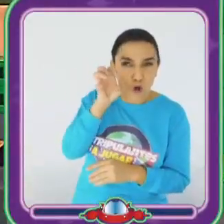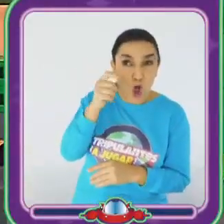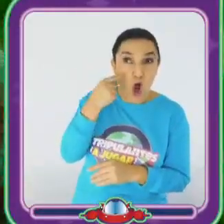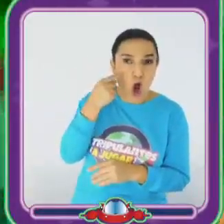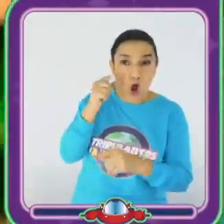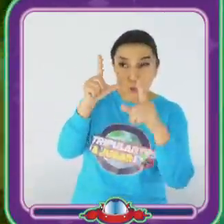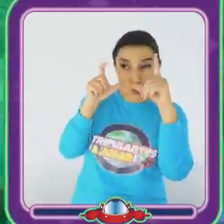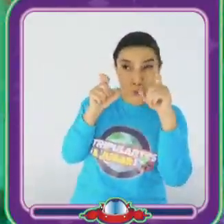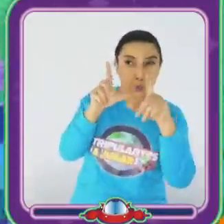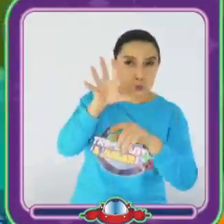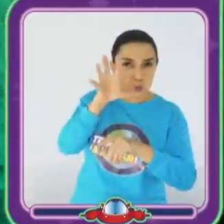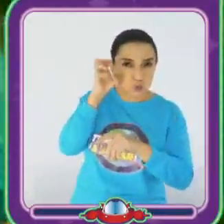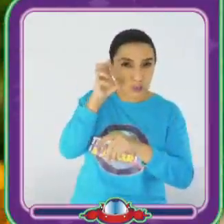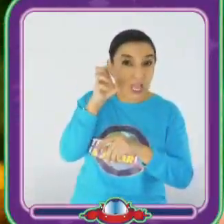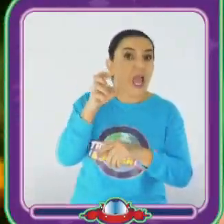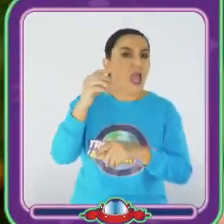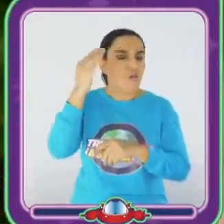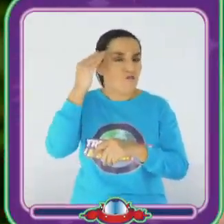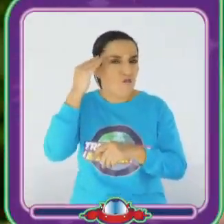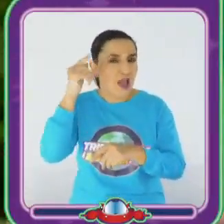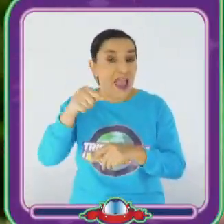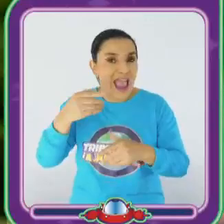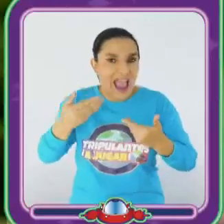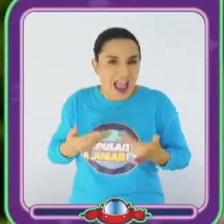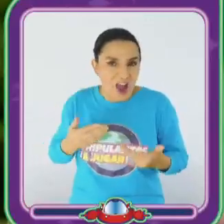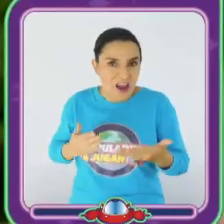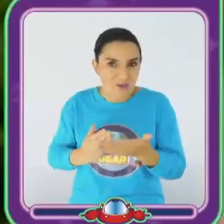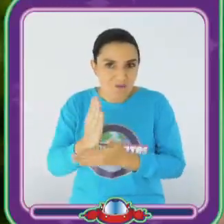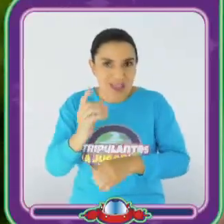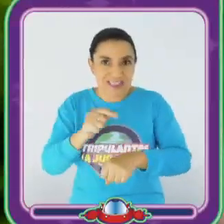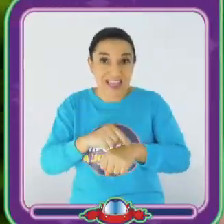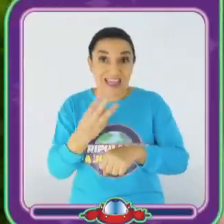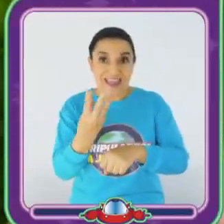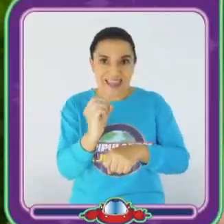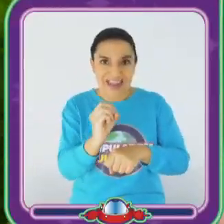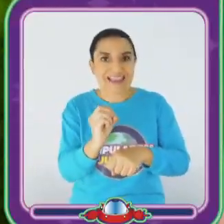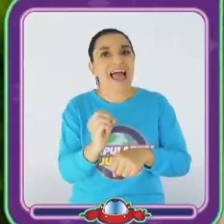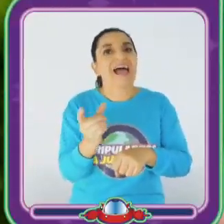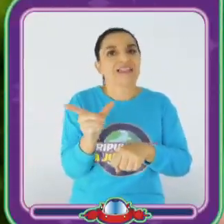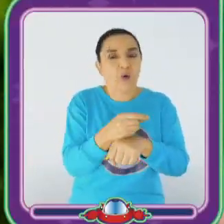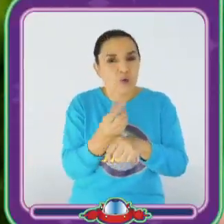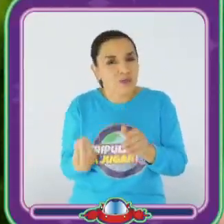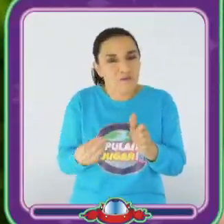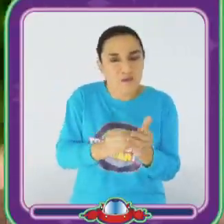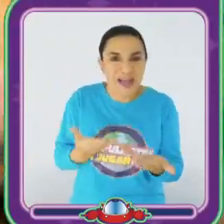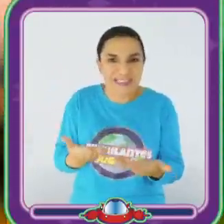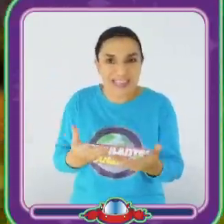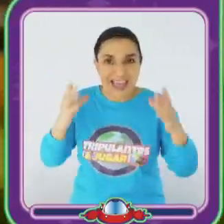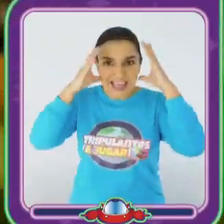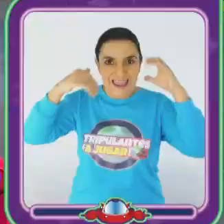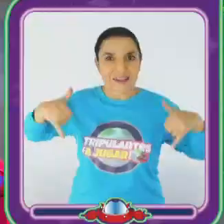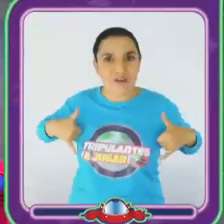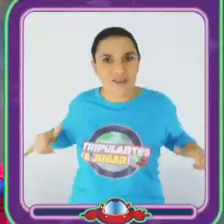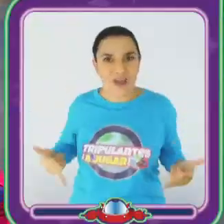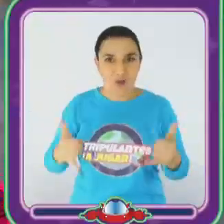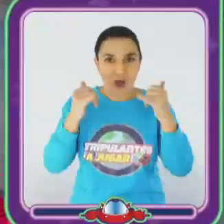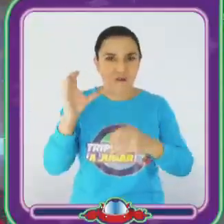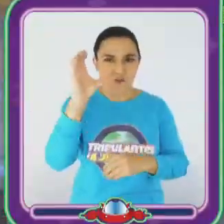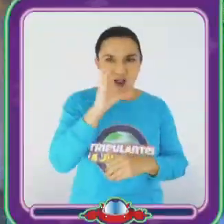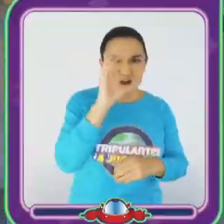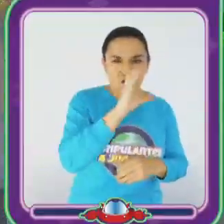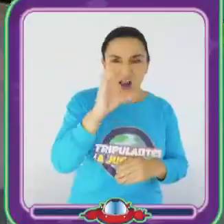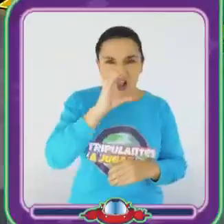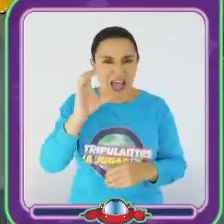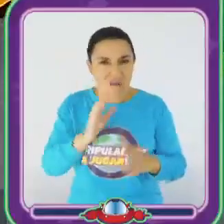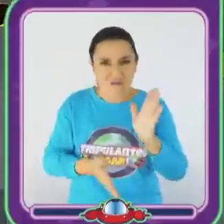una foto con los ojos, así. ¡Chac! Y a partir de ahora, tienen 30 segundos. ¡Tripulantes, a jugar! ¡A buscar las